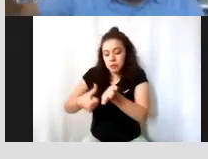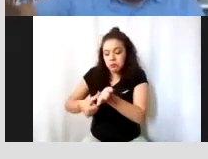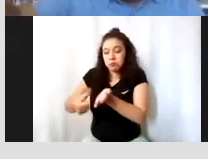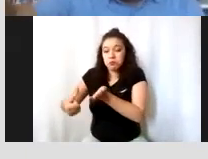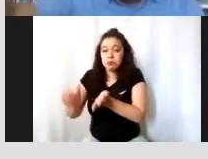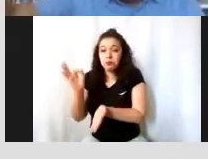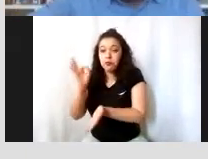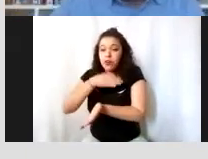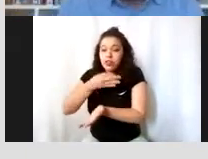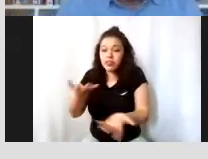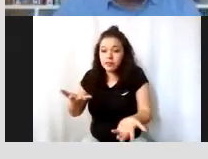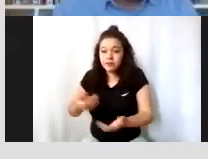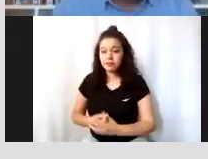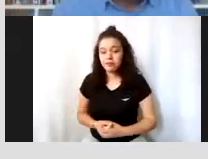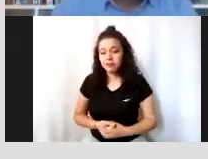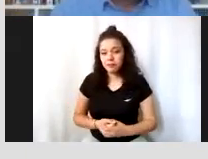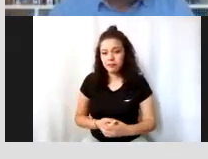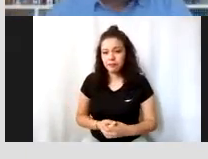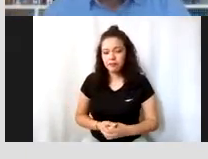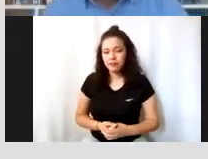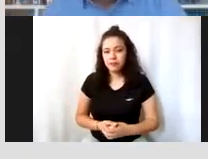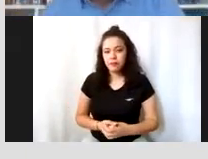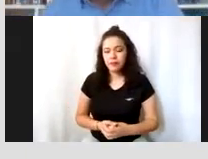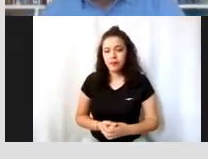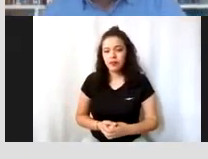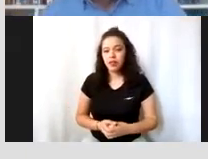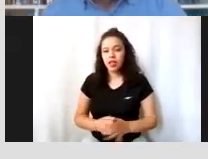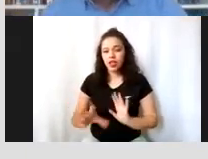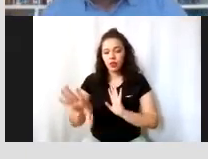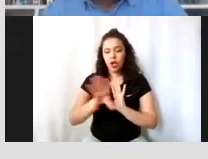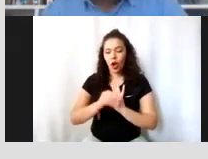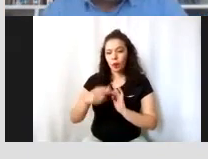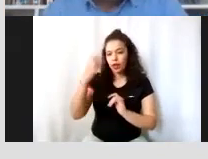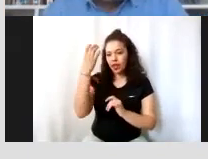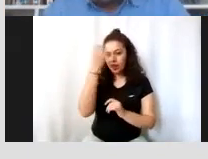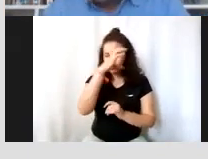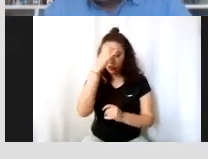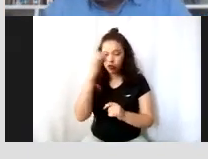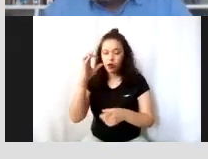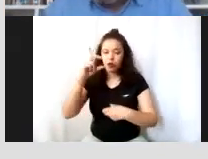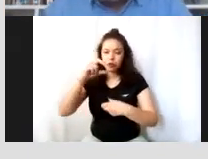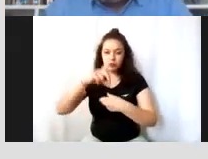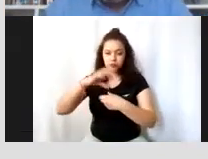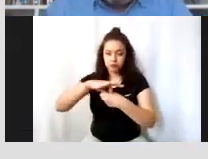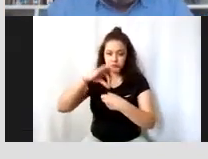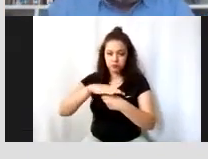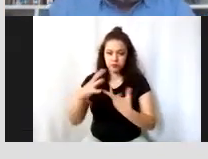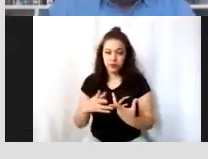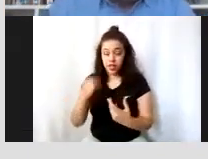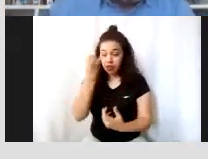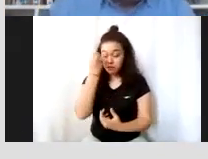obtenido de una fotografía de una credencial de lector. Entonces, imagínense que su huella